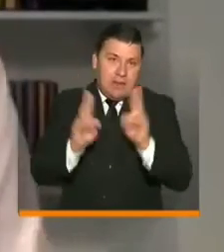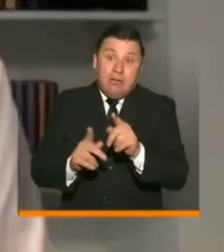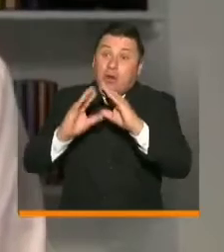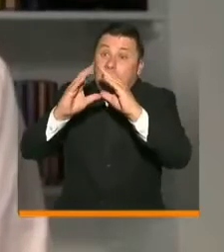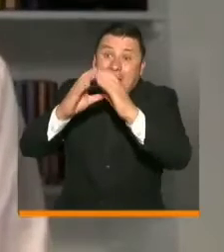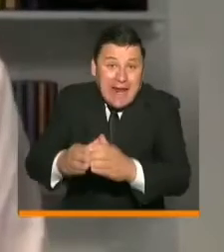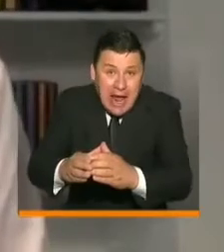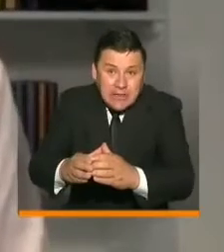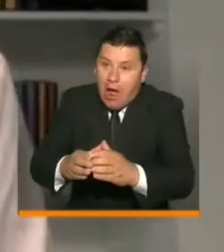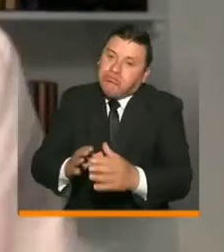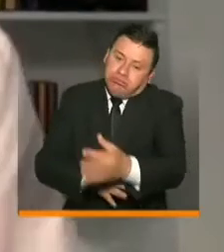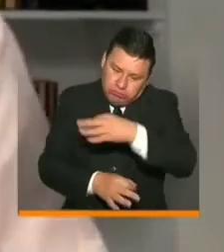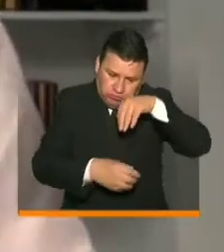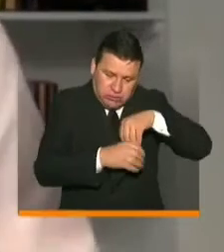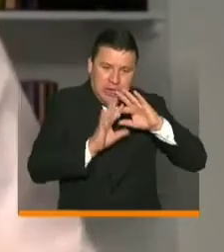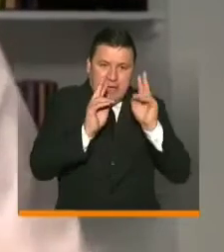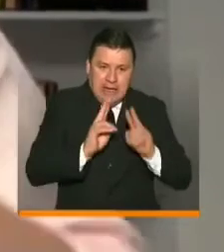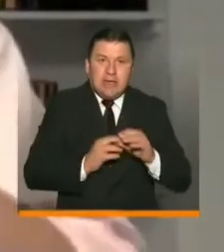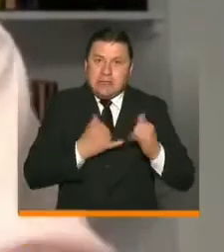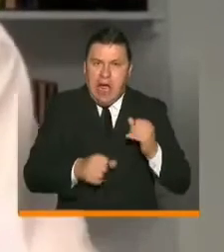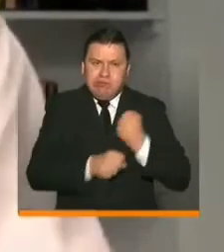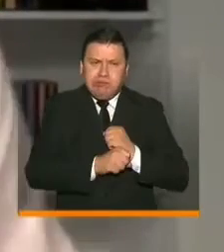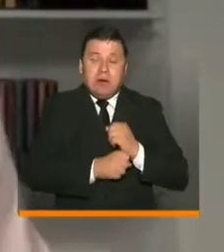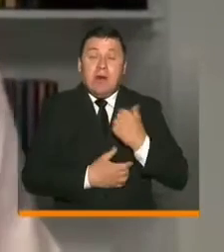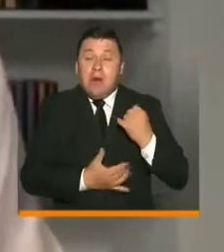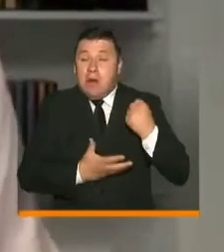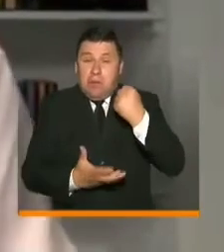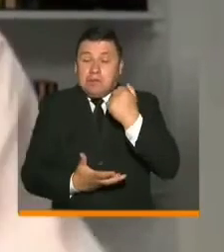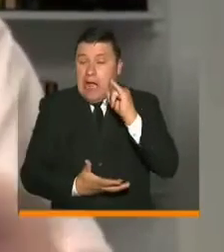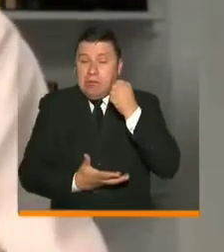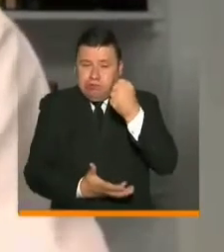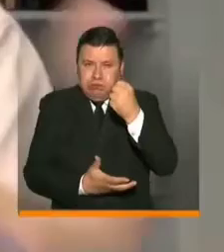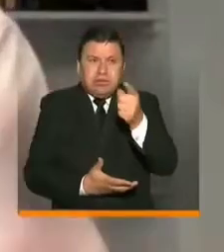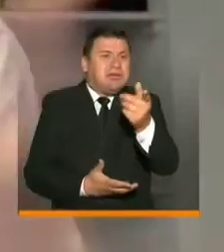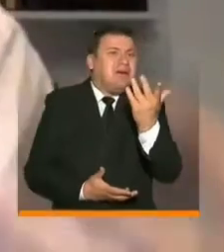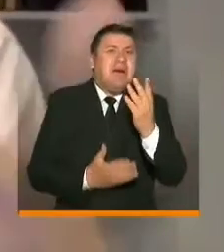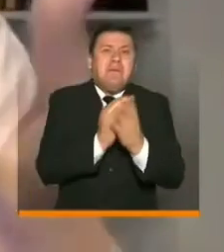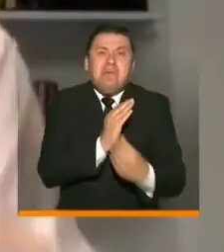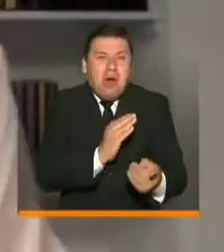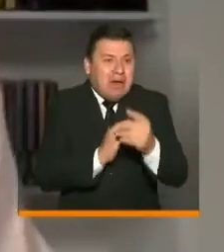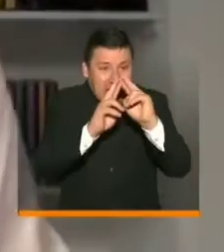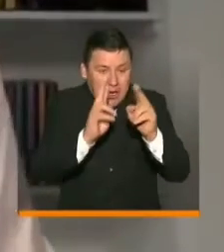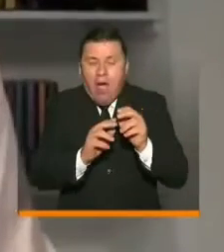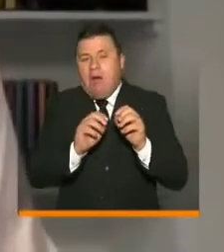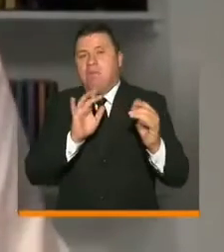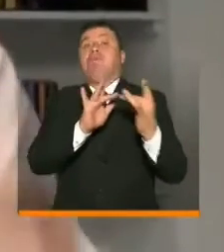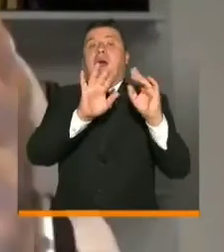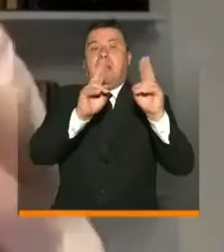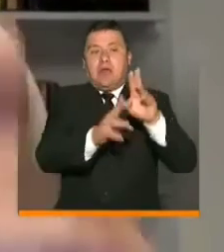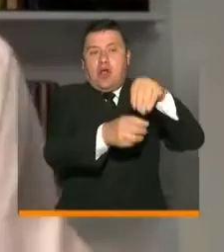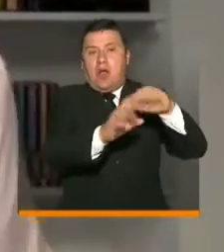clase, podamos llegarle con internet en sus hogares. Nosotros ya hemos destinado unos recursos para ese fin de las fuentes específicas que hemos